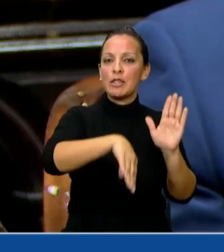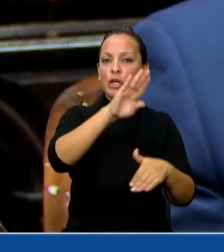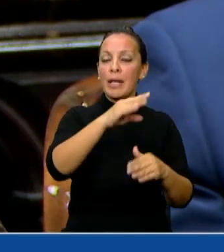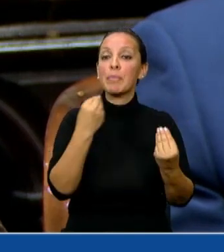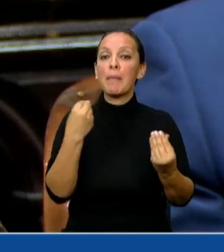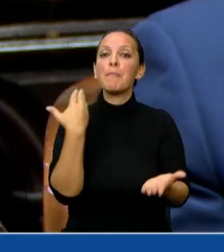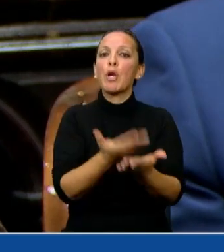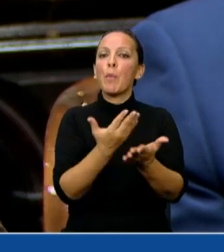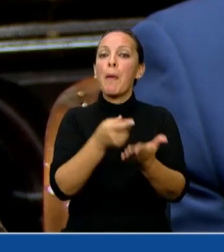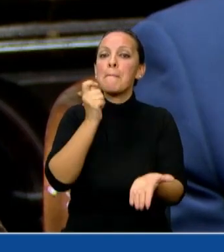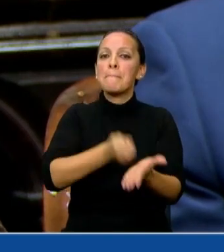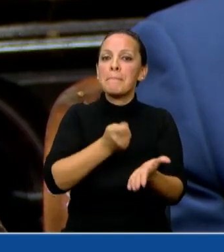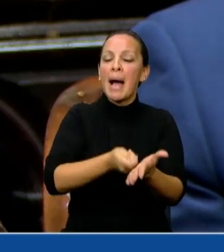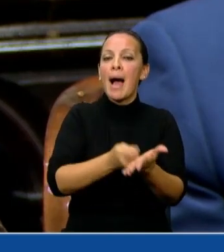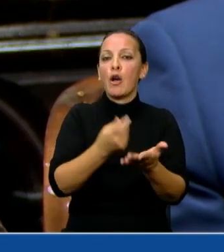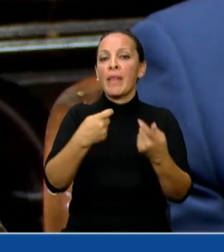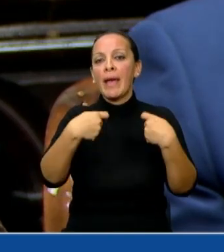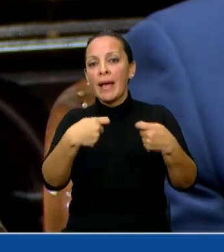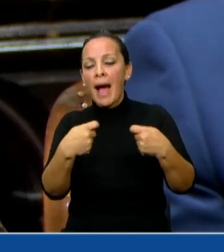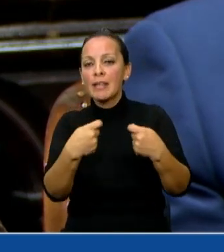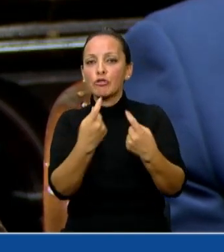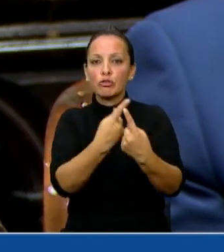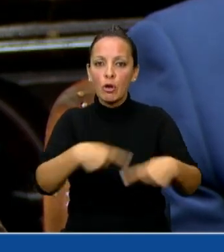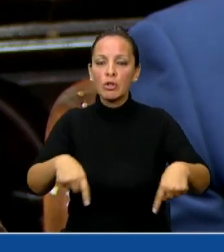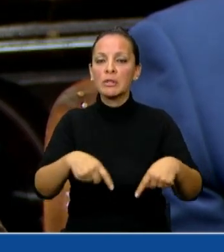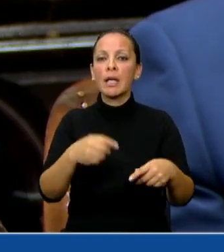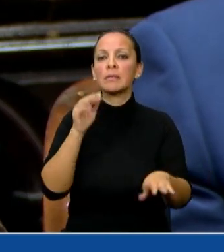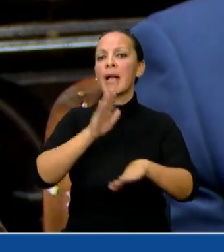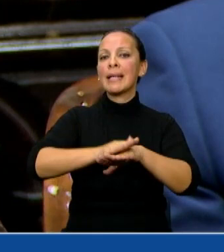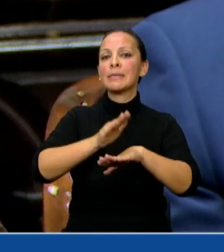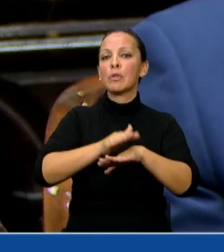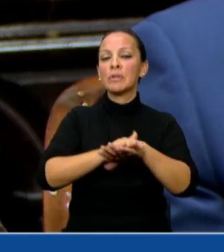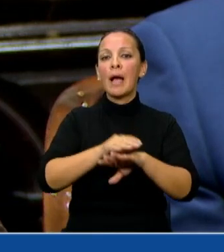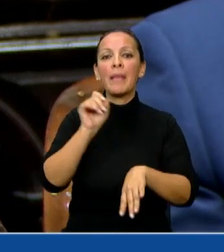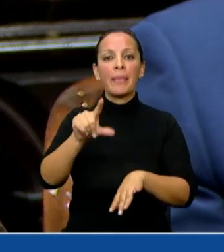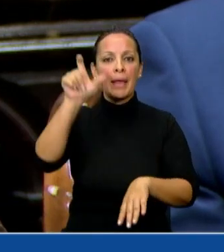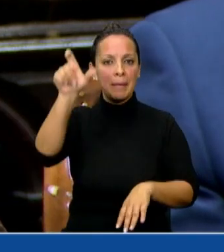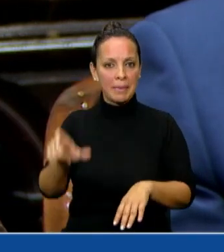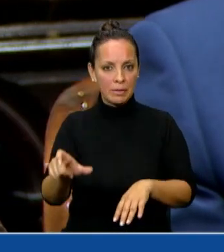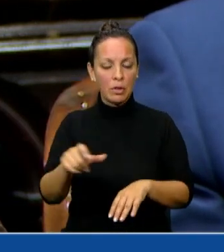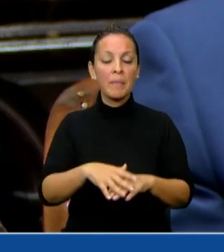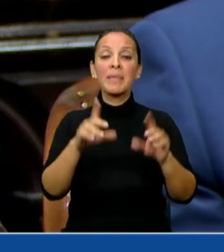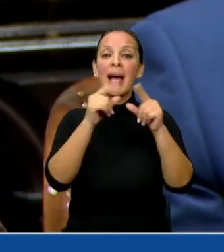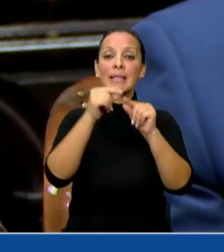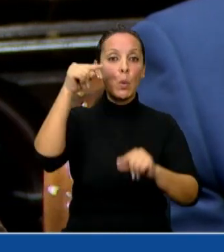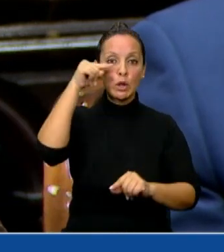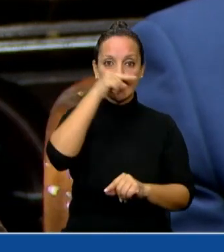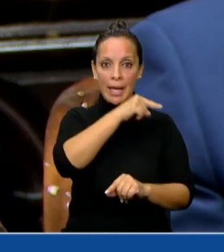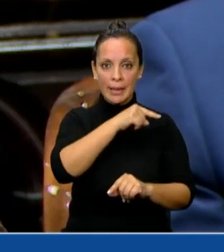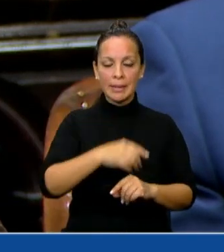de las costas y gastos causídicos serán asumidos por orden causado. El artículo